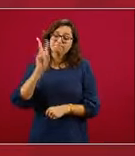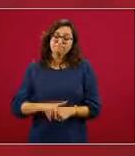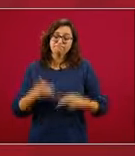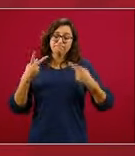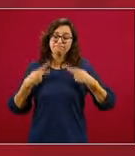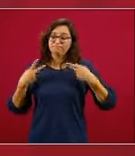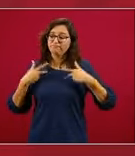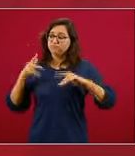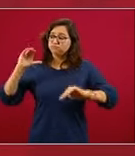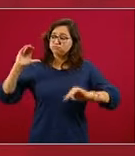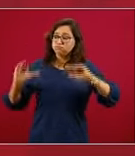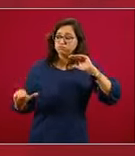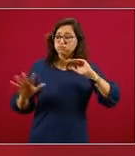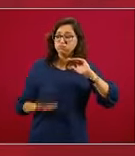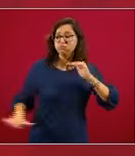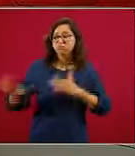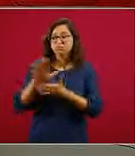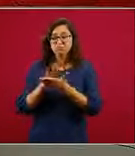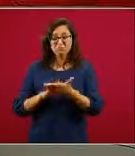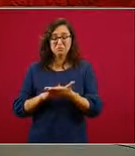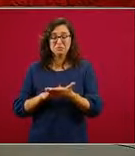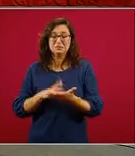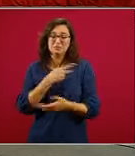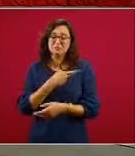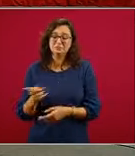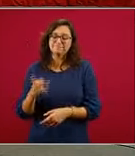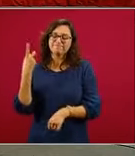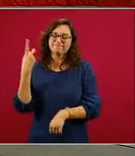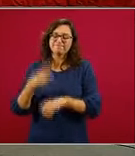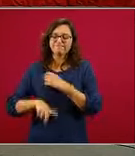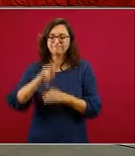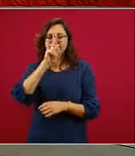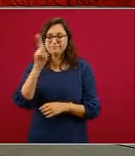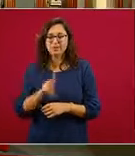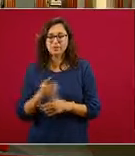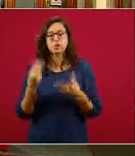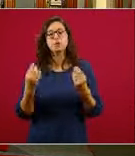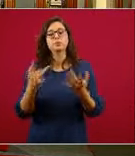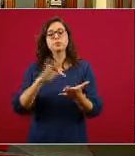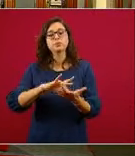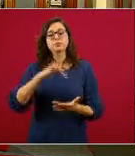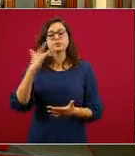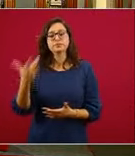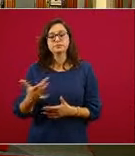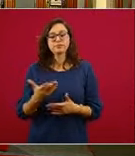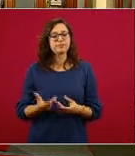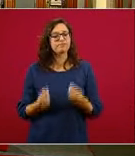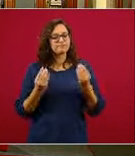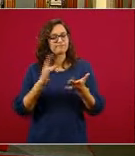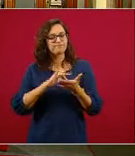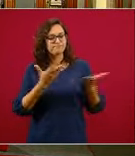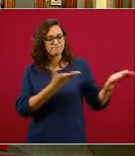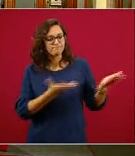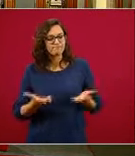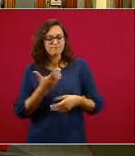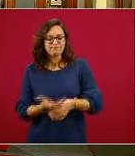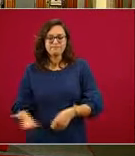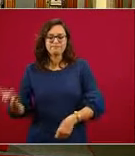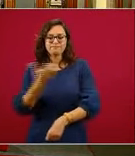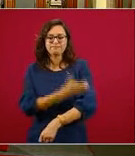es dañina para la salud pública. Muchas gracias. Aquí terminamos. Muchísimas gracias a nuestros queridos y